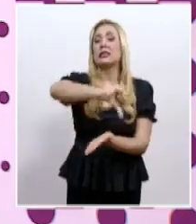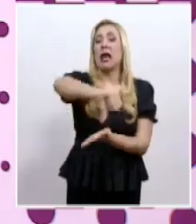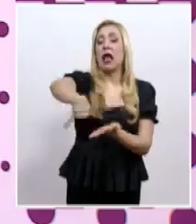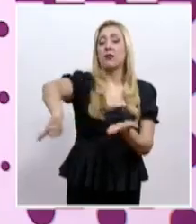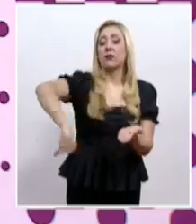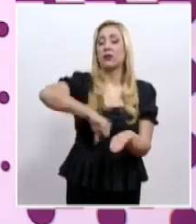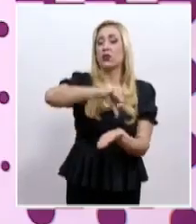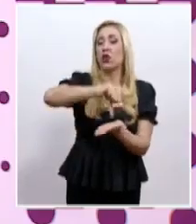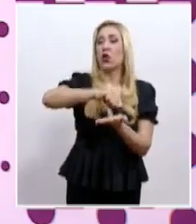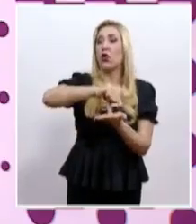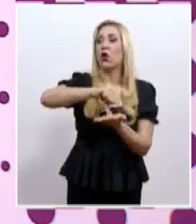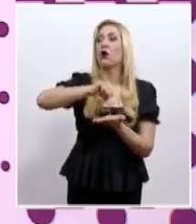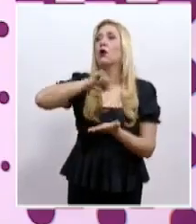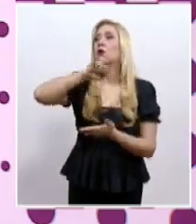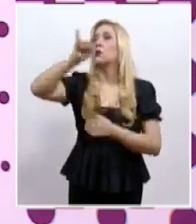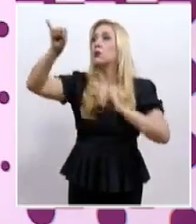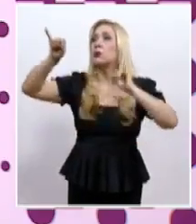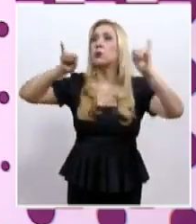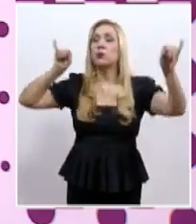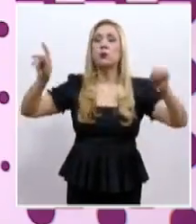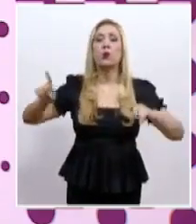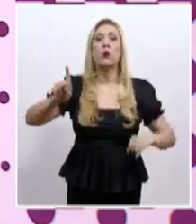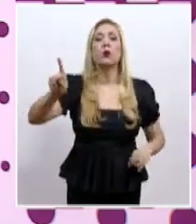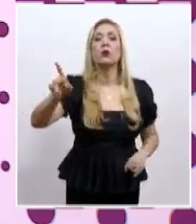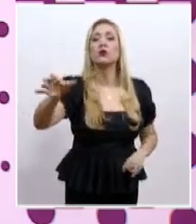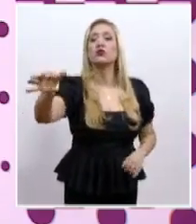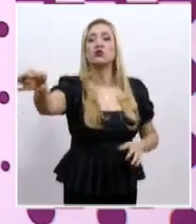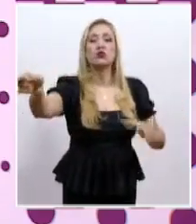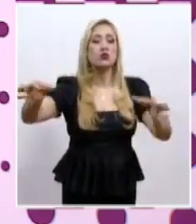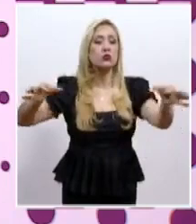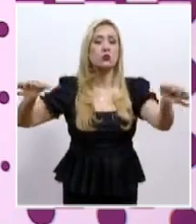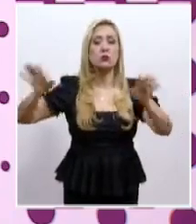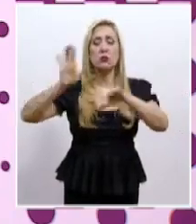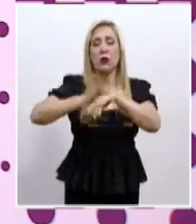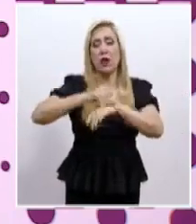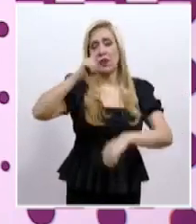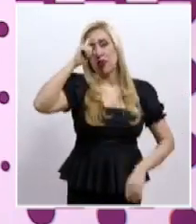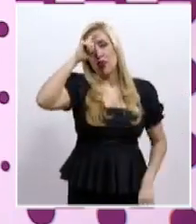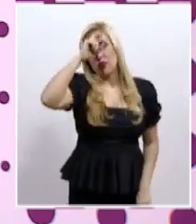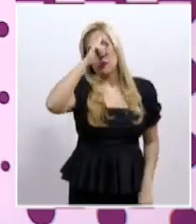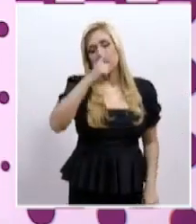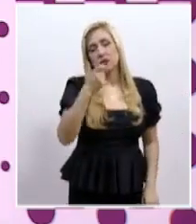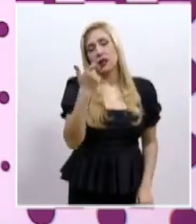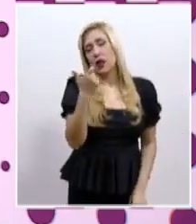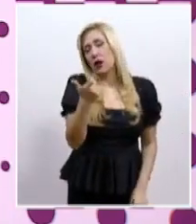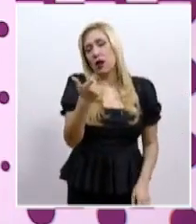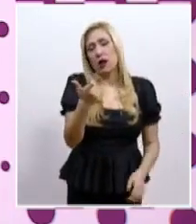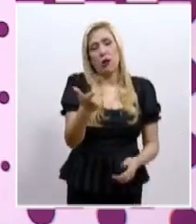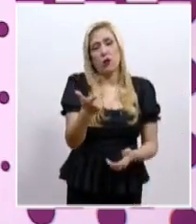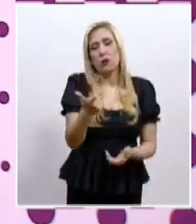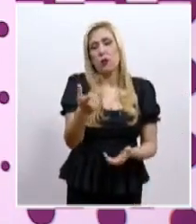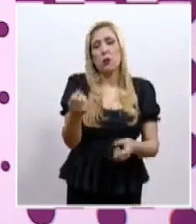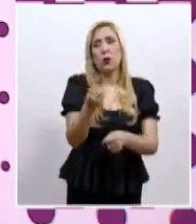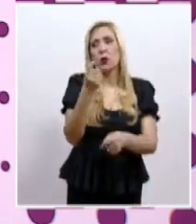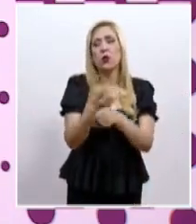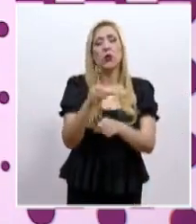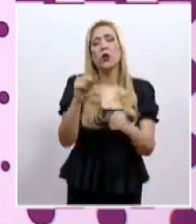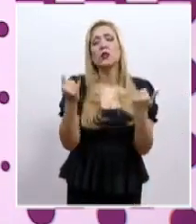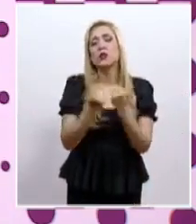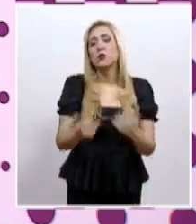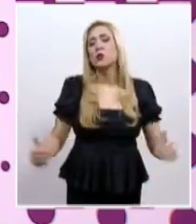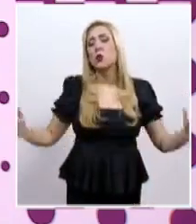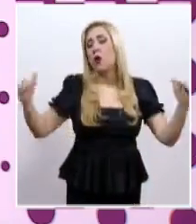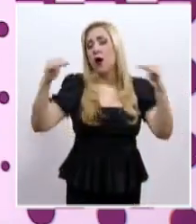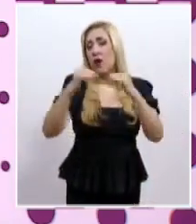que hace que las oportunidades económicas para un sector muy grande de la población, un